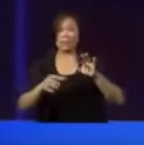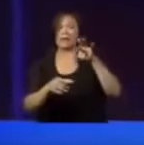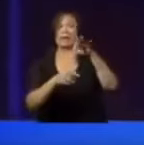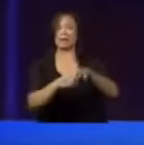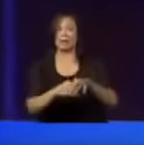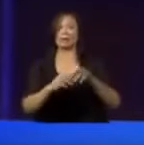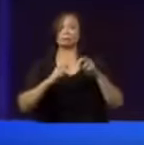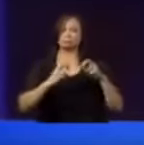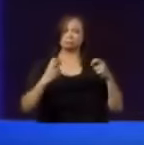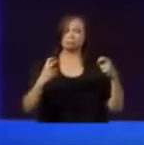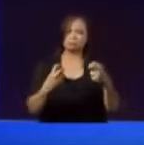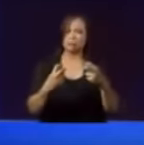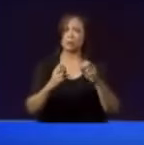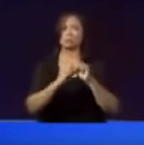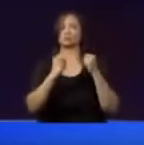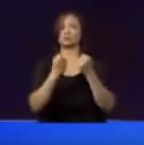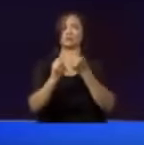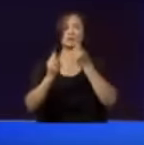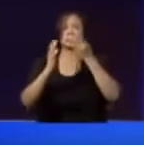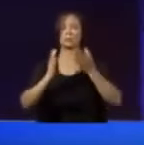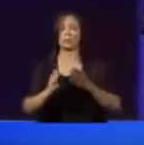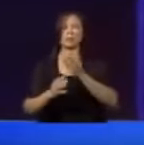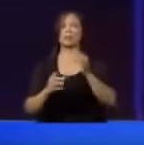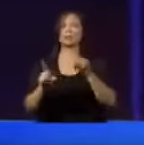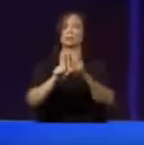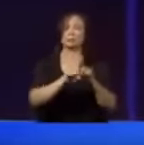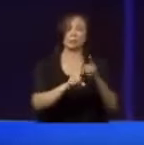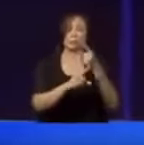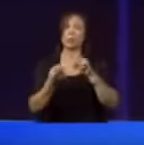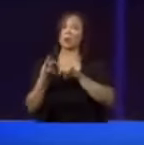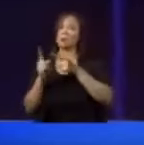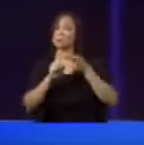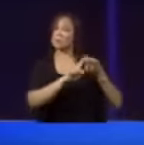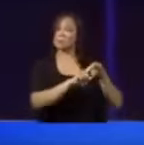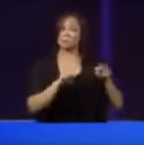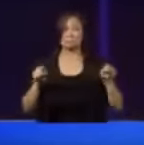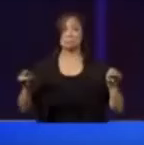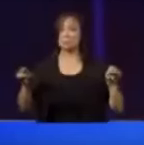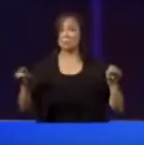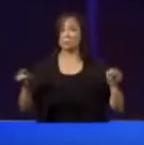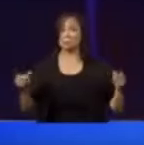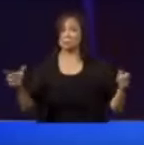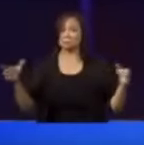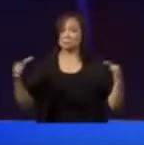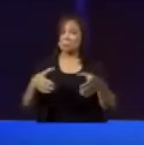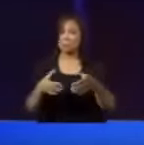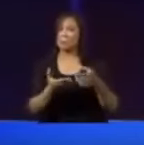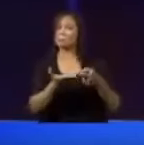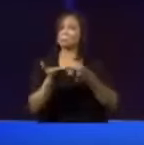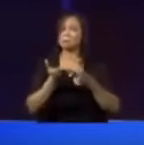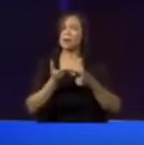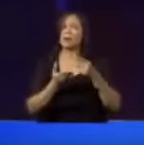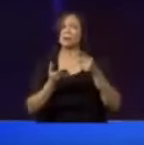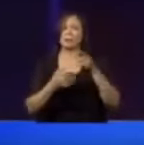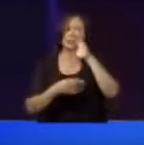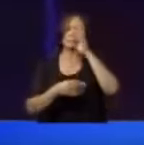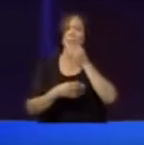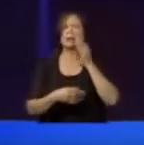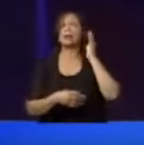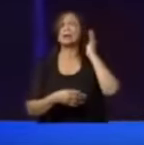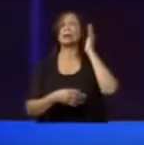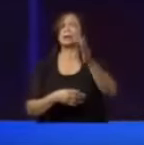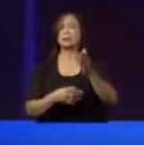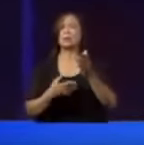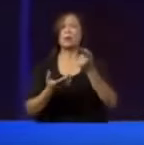elecciones tenemos que sentarnos con toda la sociedad dominicana, incluyendo también con los amigos de la oposición, para determinar el país que queremos,